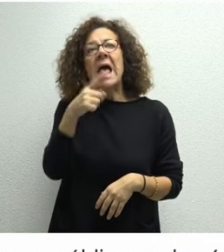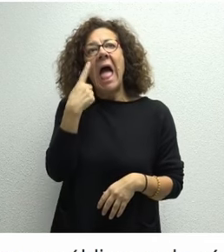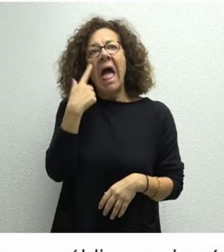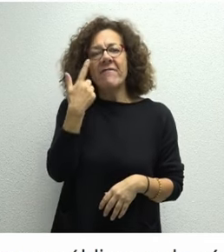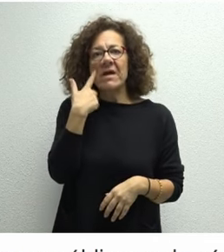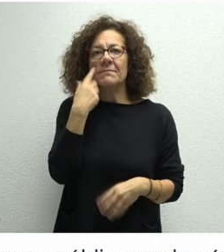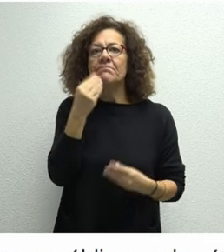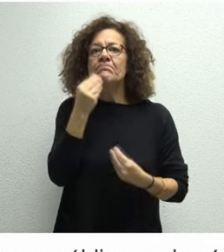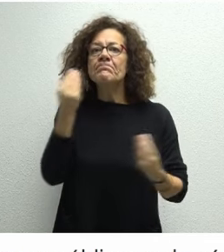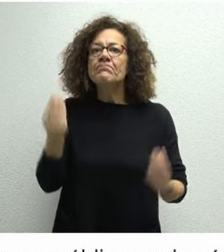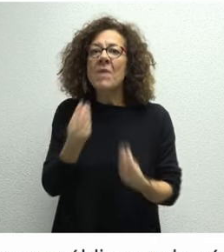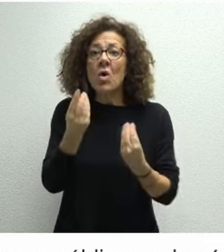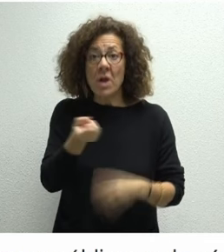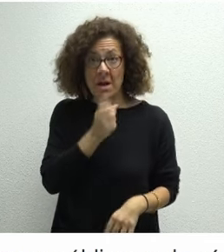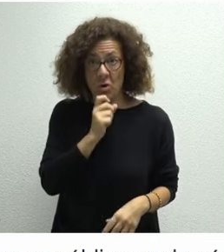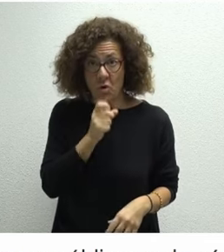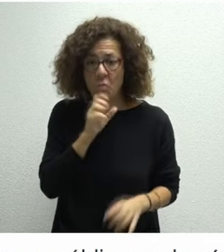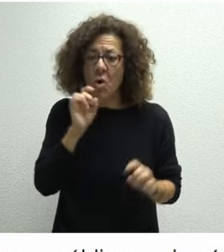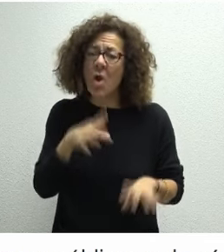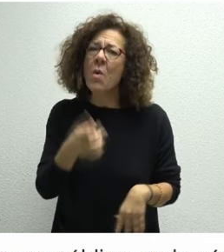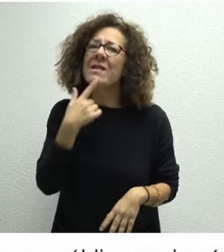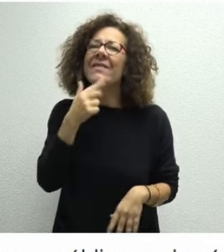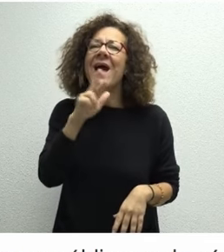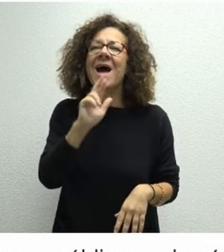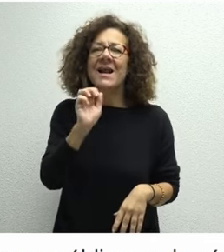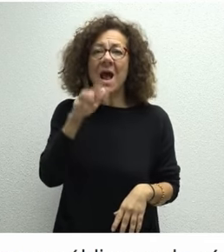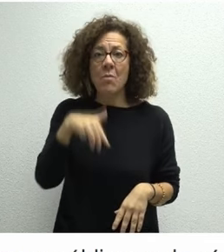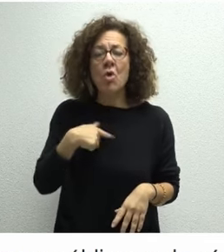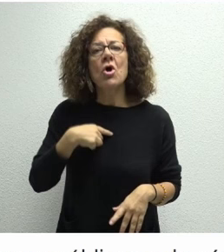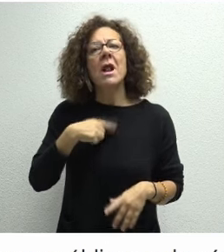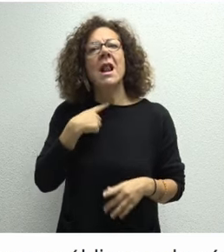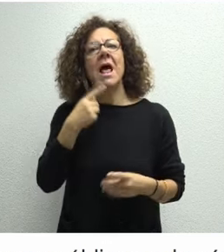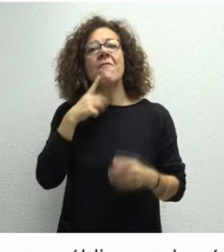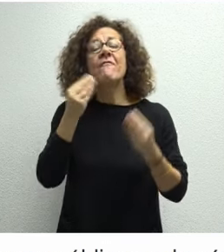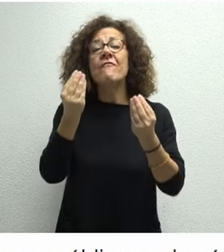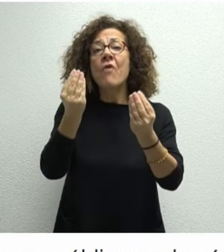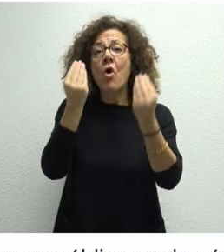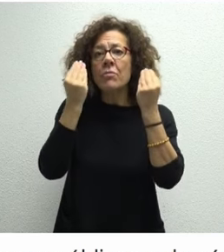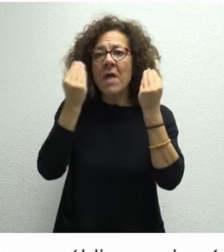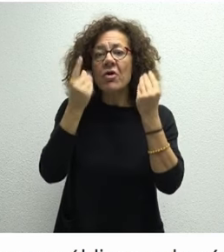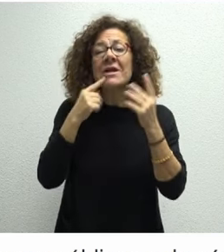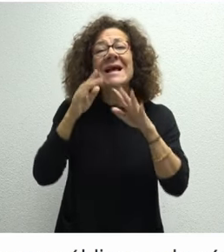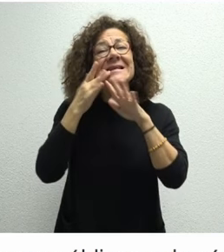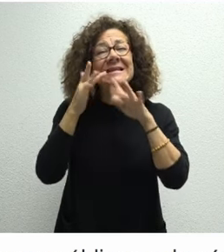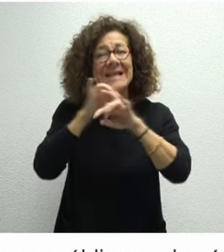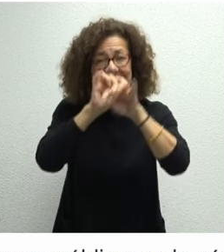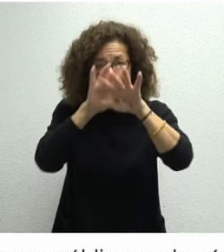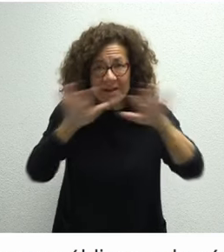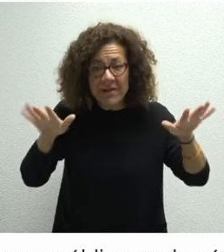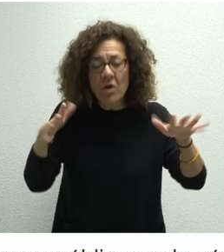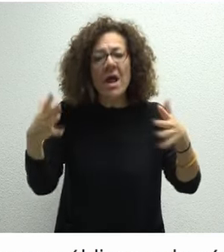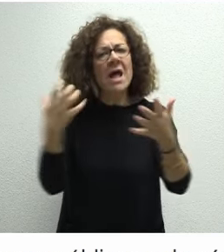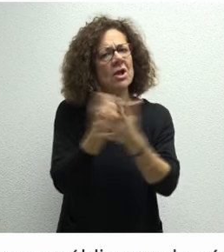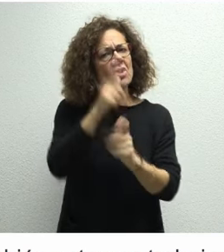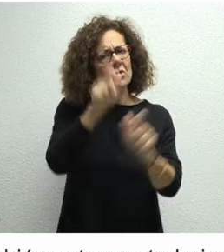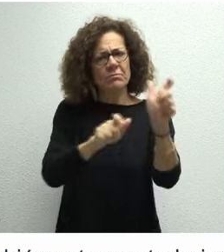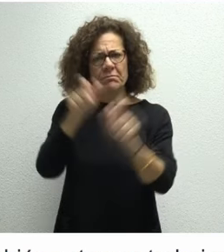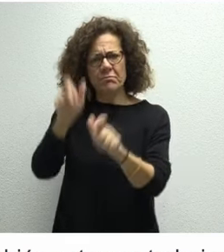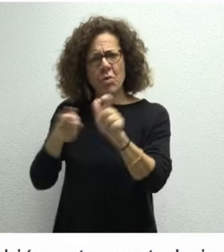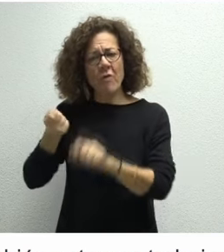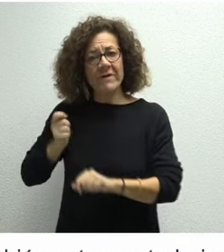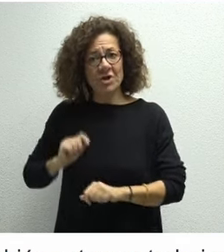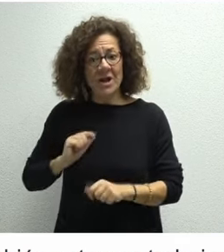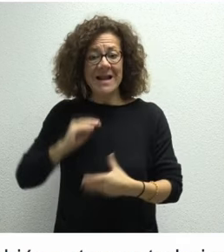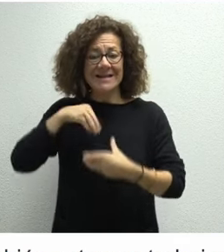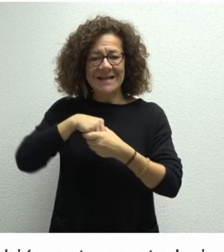no como decía Ramón la formación y sensibilización de las de todo el personal de los ámbitos sanitarios y